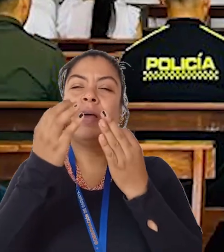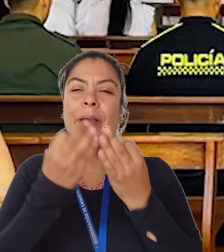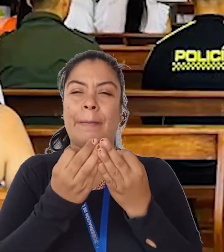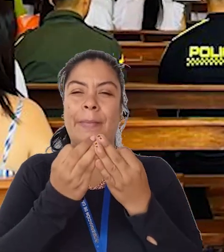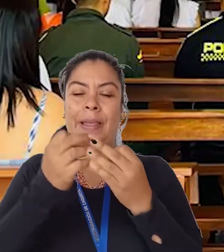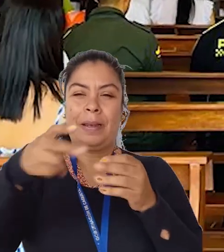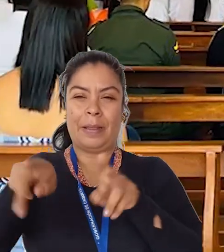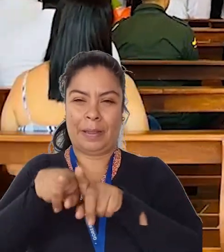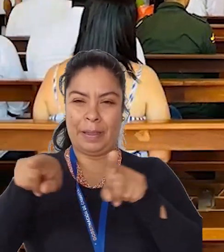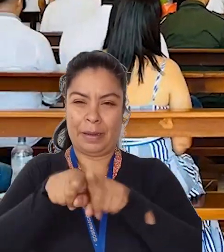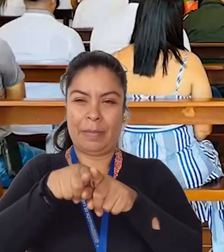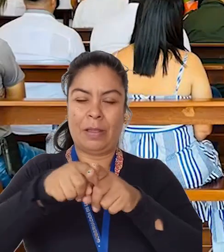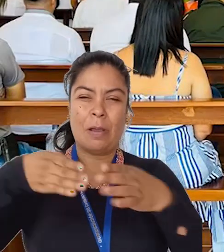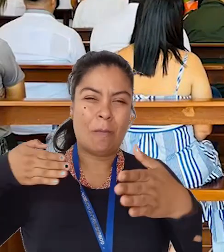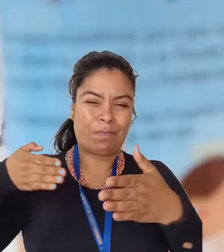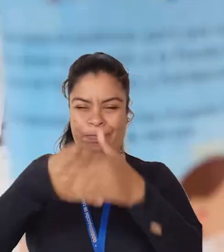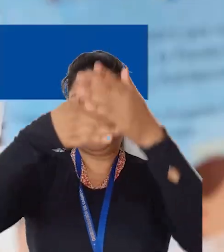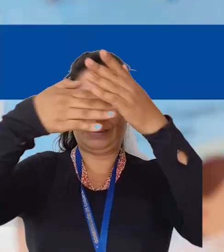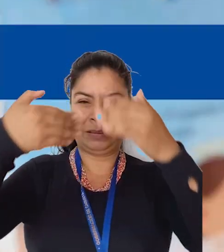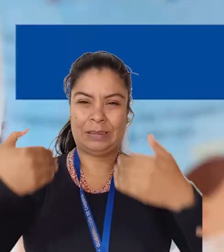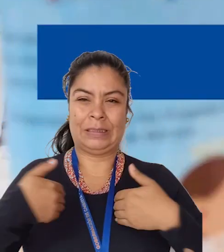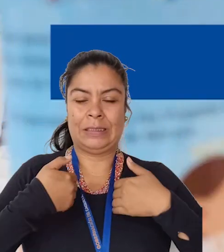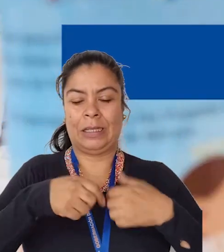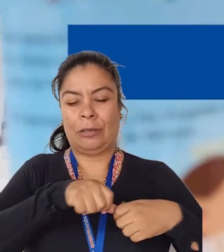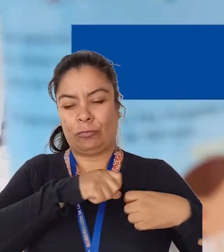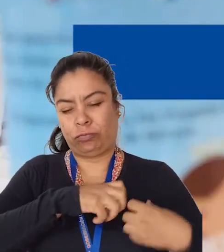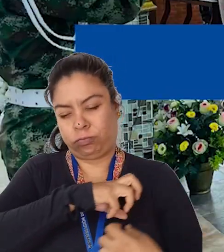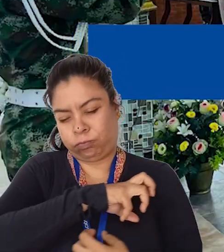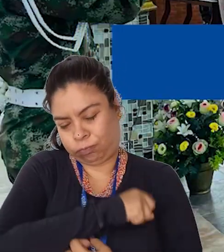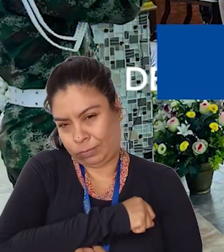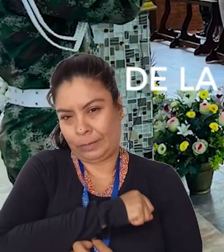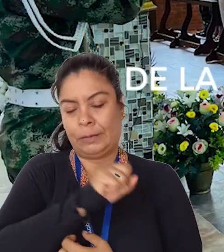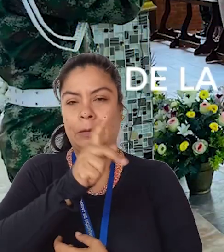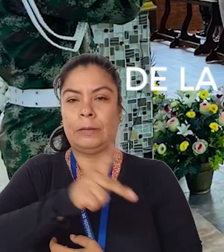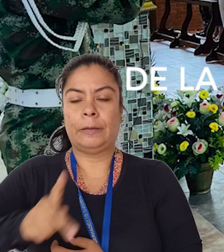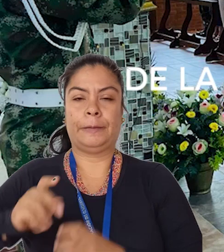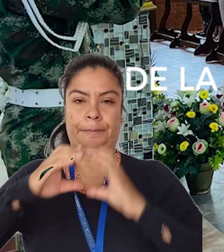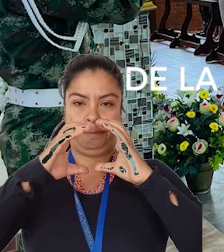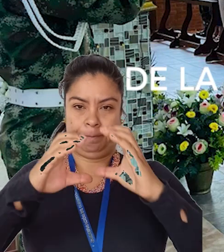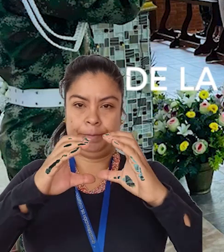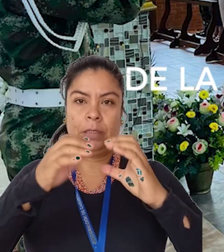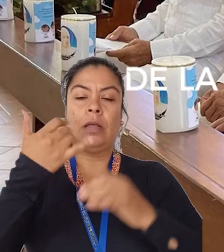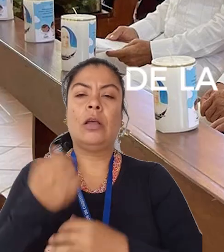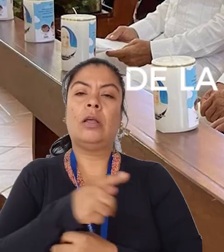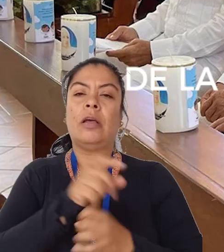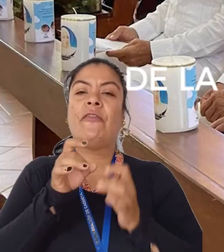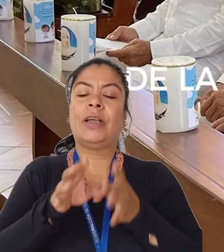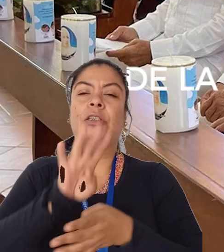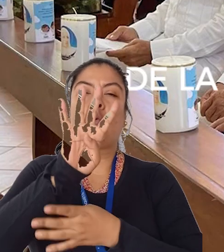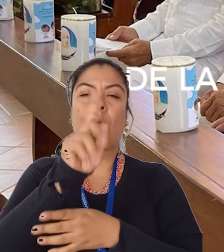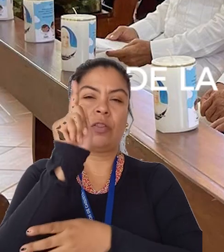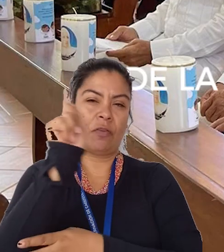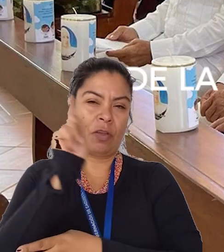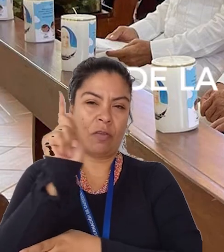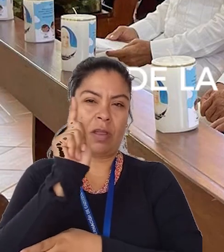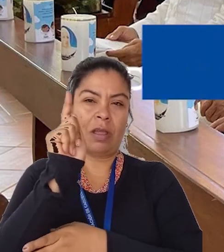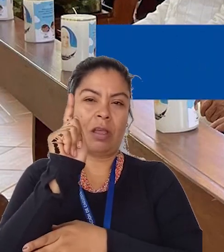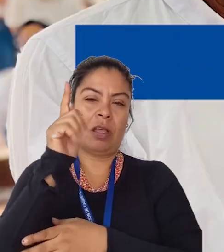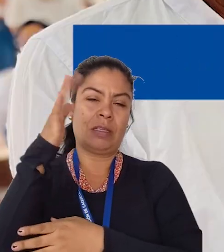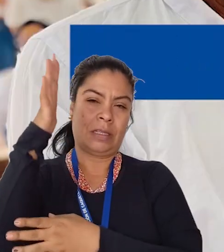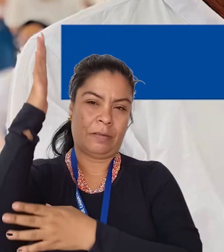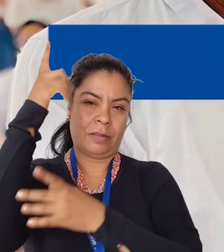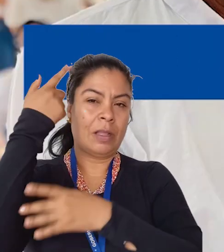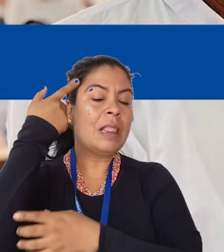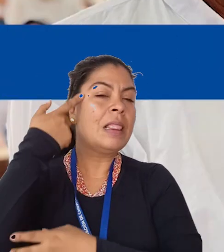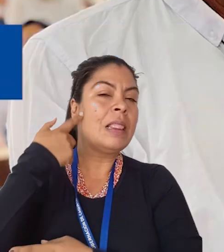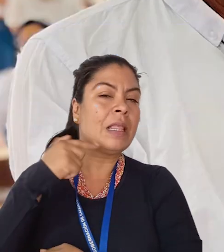hermanitos Vanegas Grimaldo, víctimas de un crimen que tocó el corazón de los caqueteños y colombianos, fecha en la que cada 4 de febrero conmemoramos